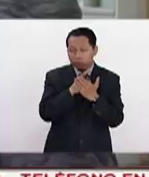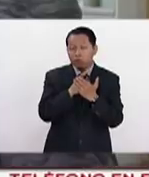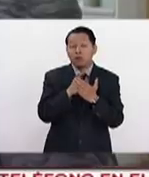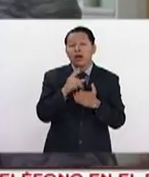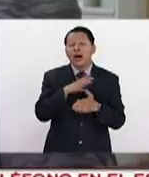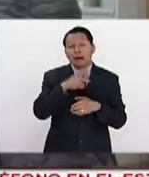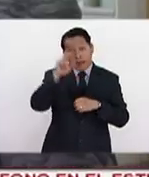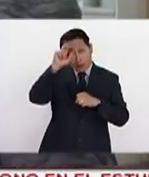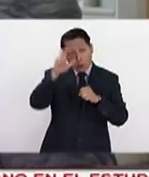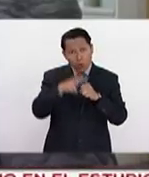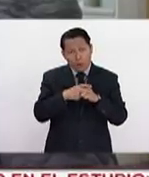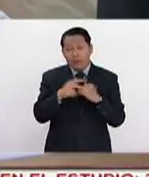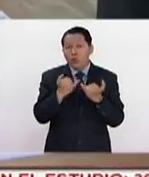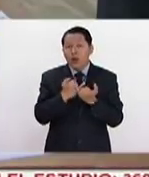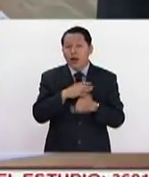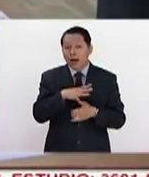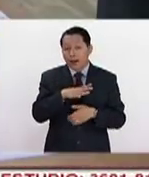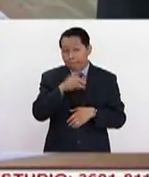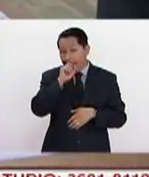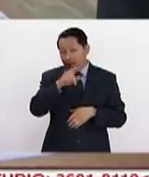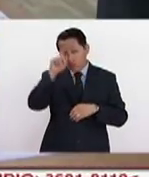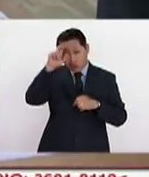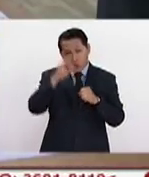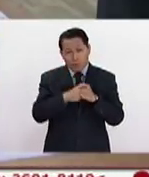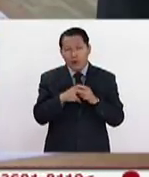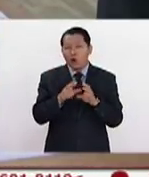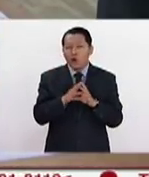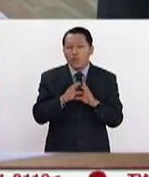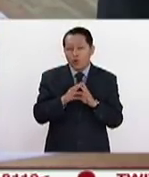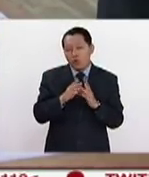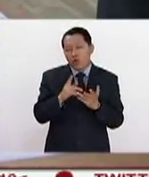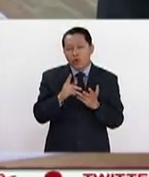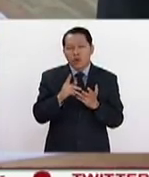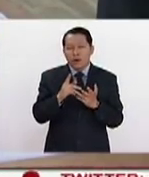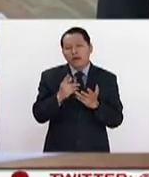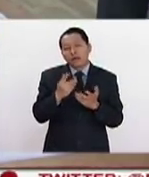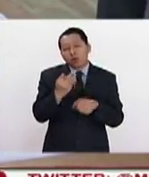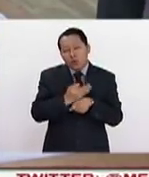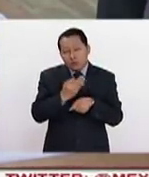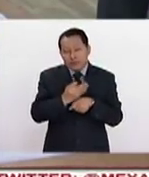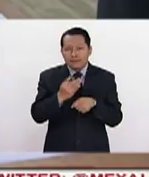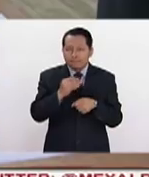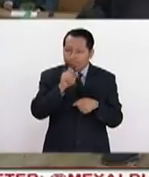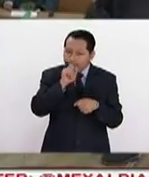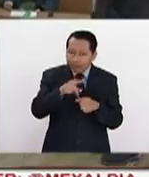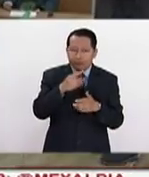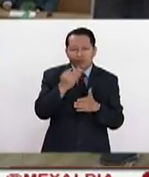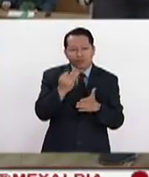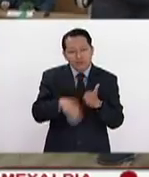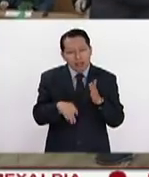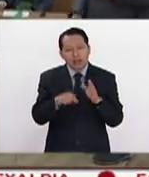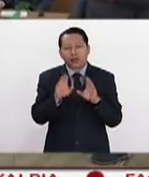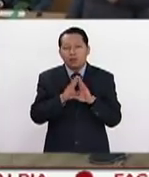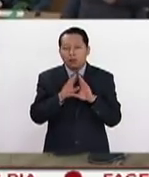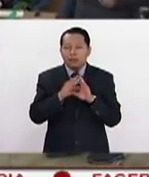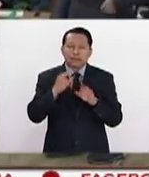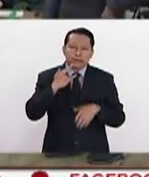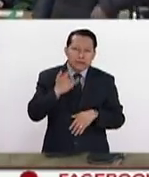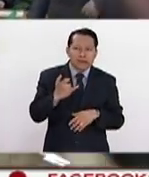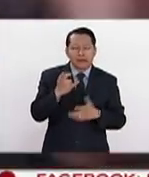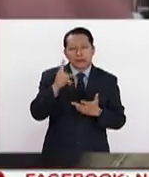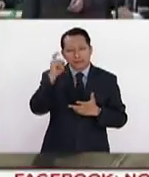caso de Europa, que también es un factor, una Europa que tampoco encuentra la brújula, que ha batallado